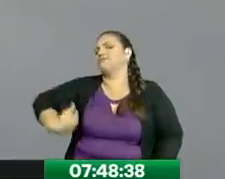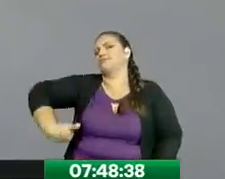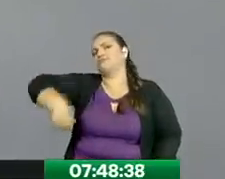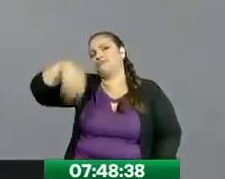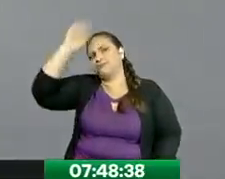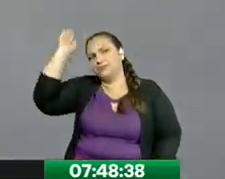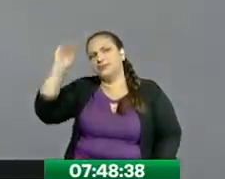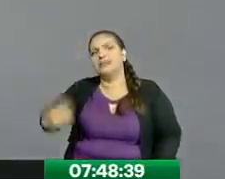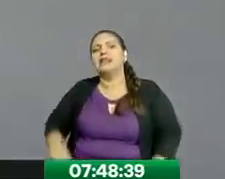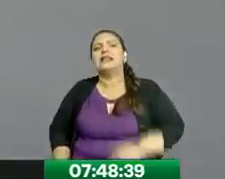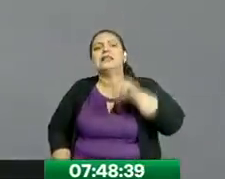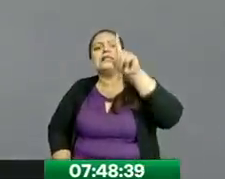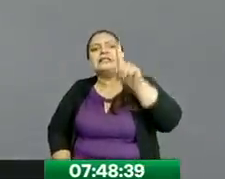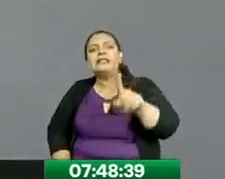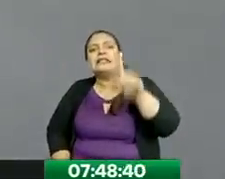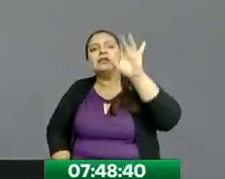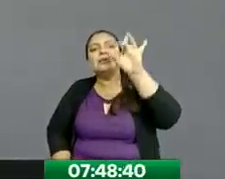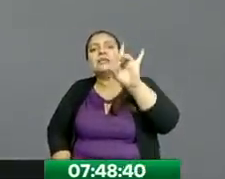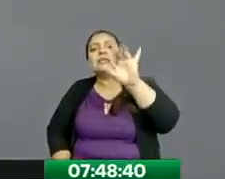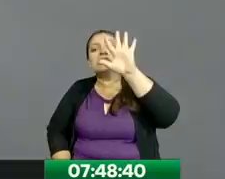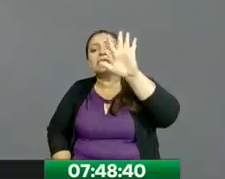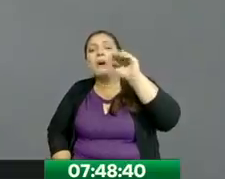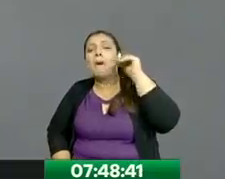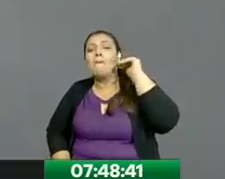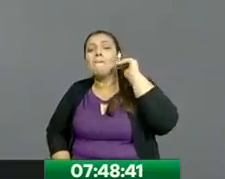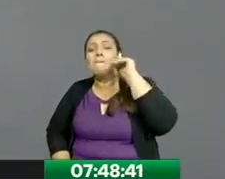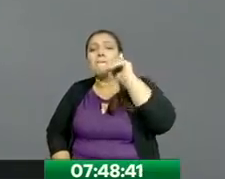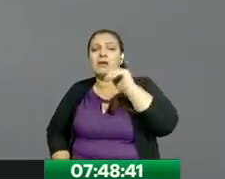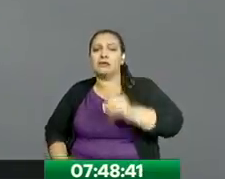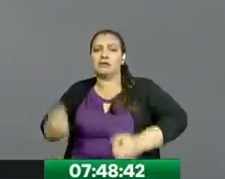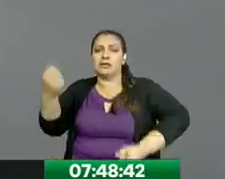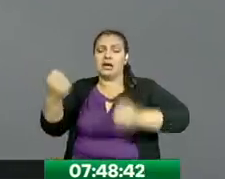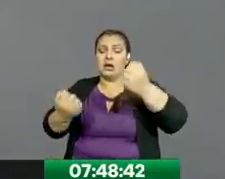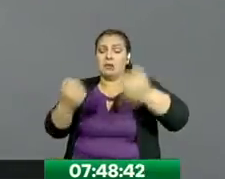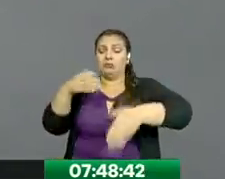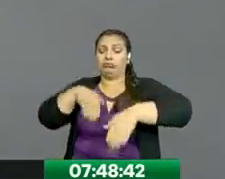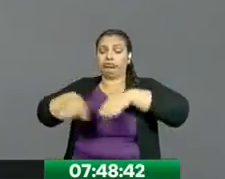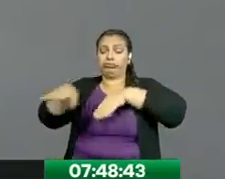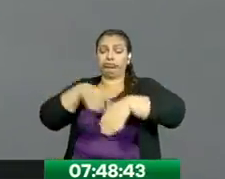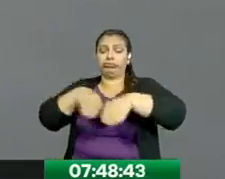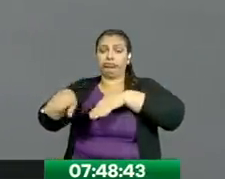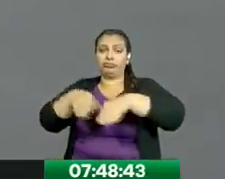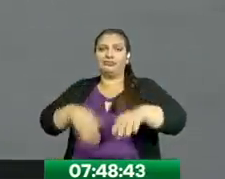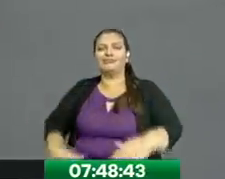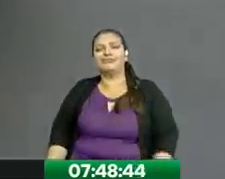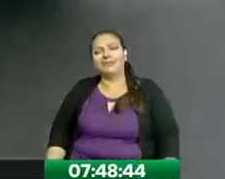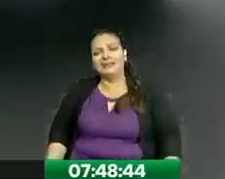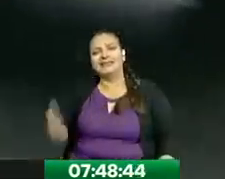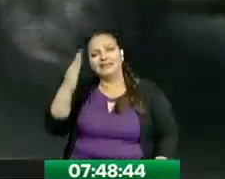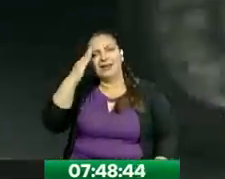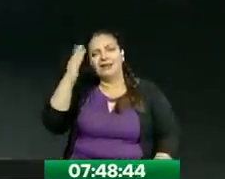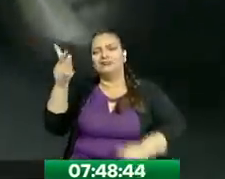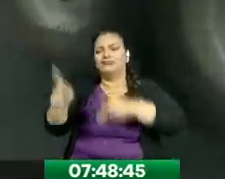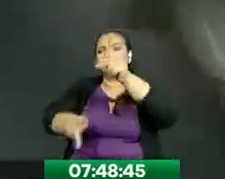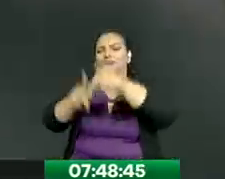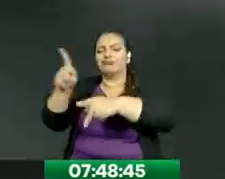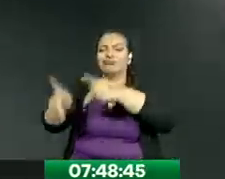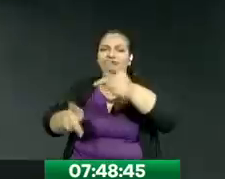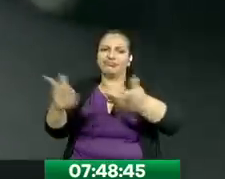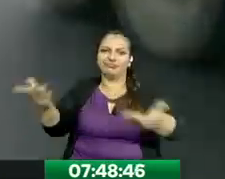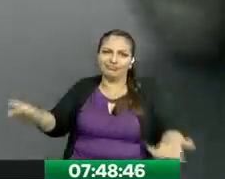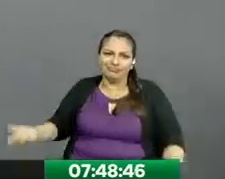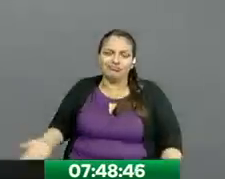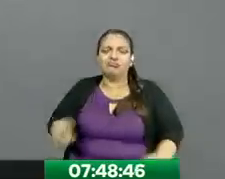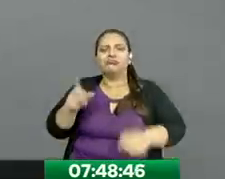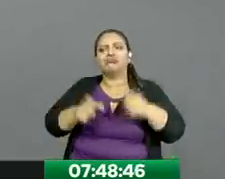estos balear mucho más del doble si se vaya es indudable por la acogida que tiene un balneario perfecto eso por un lado